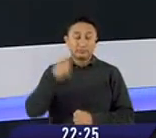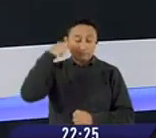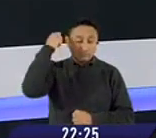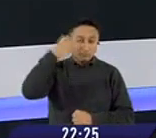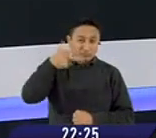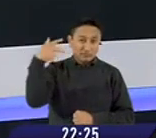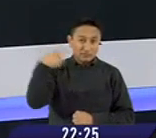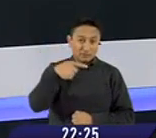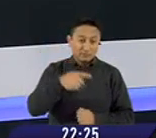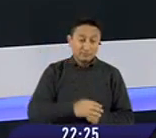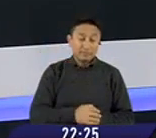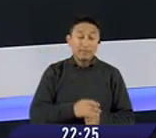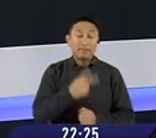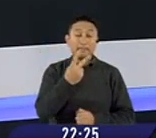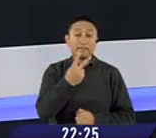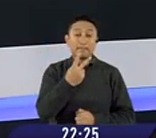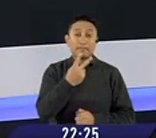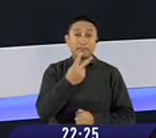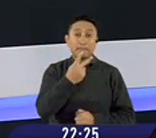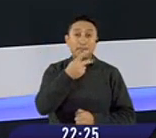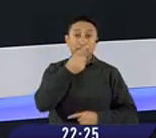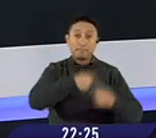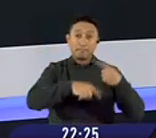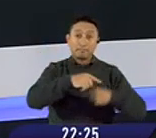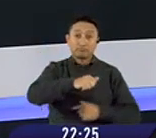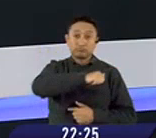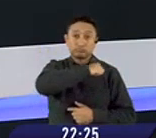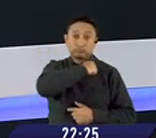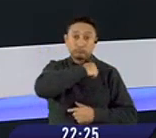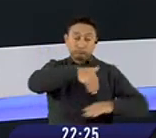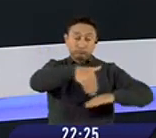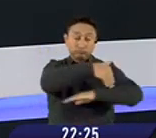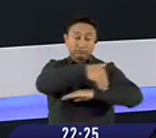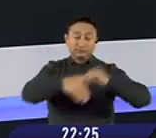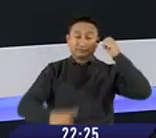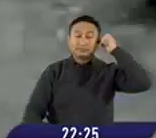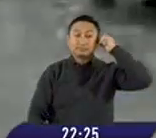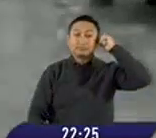captó cómo raptaron a dos comerciantes en plena vía pública.